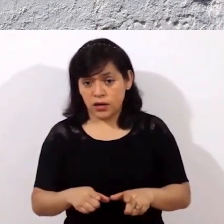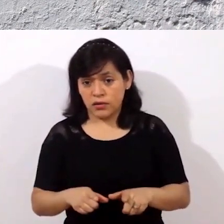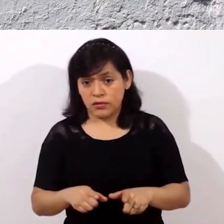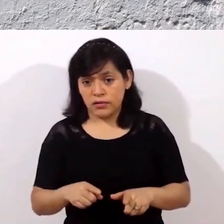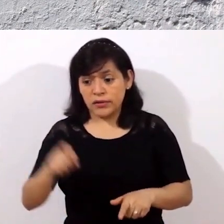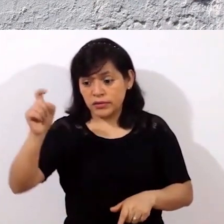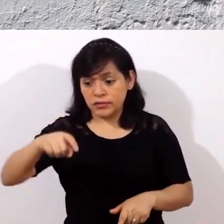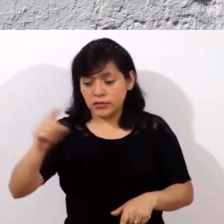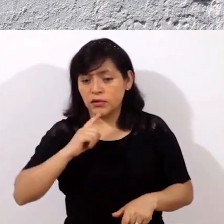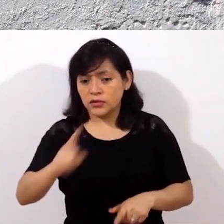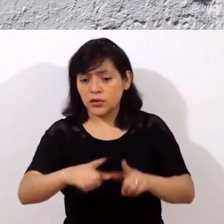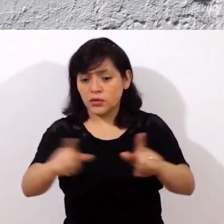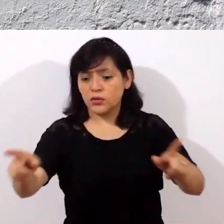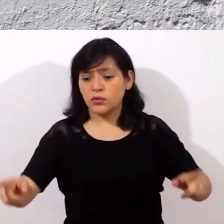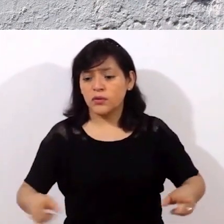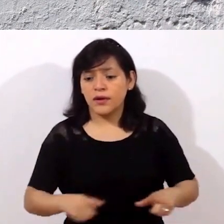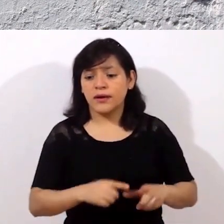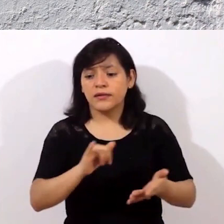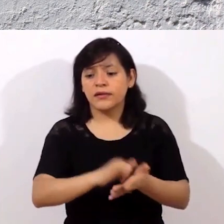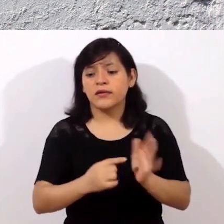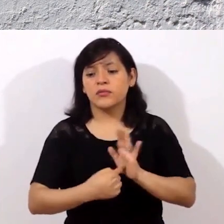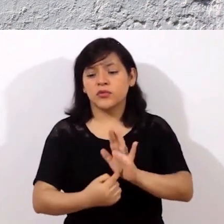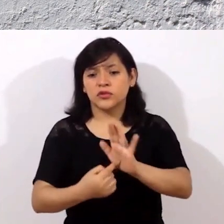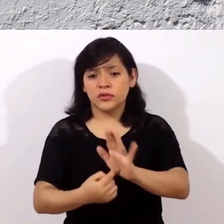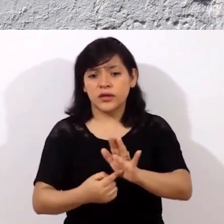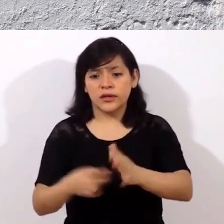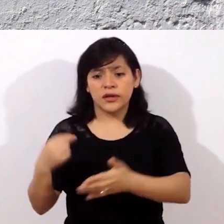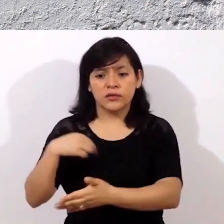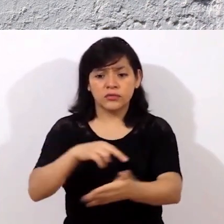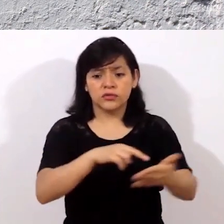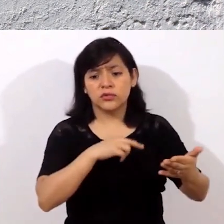somos el pueblo de Dios. Pero se convirtió en algo distinto, diferente.